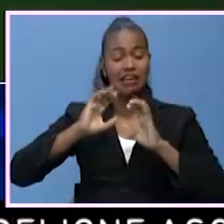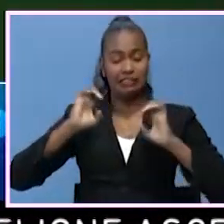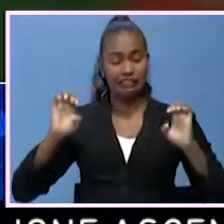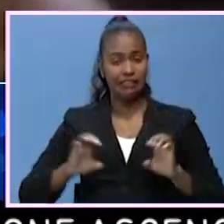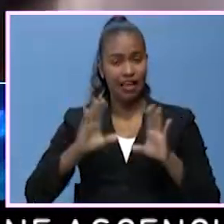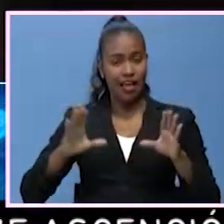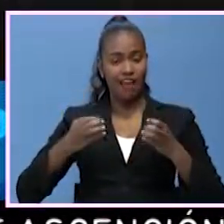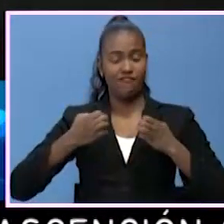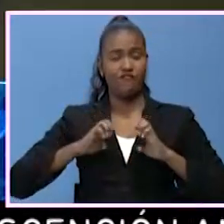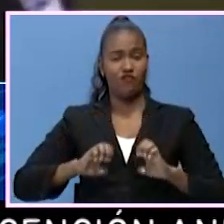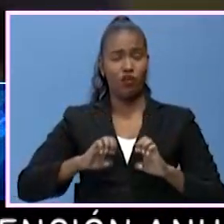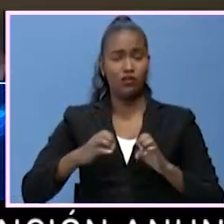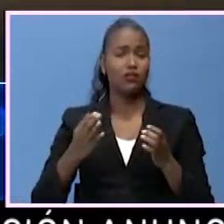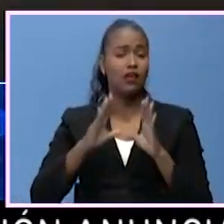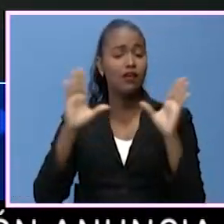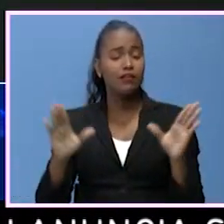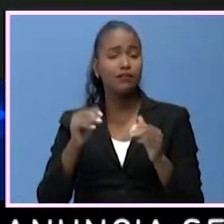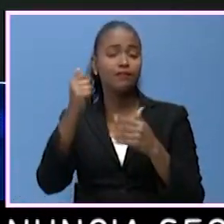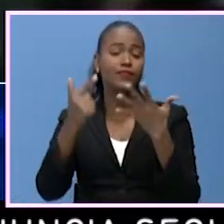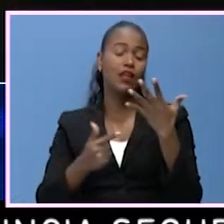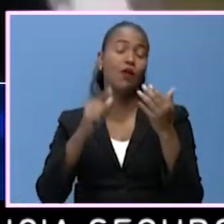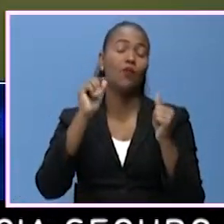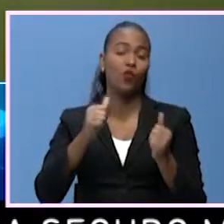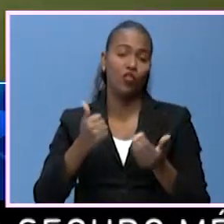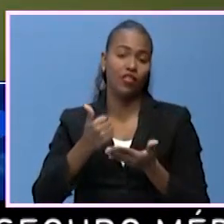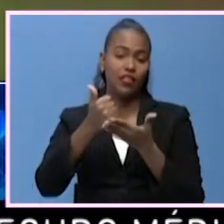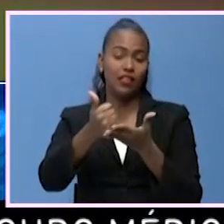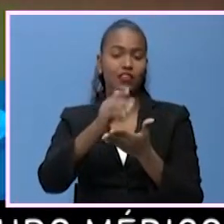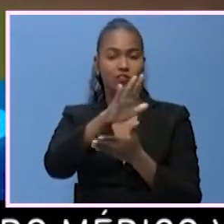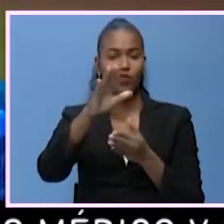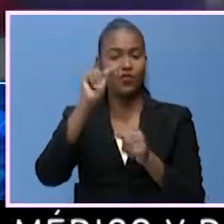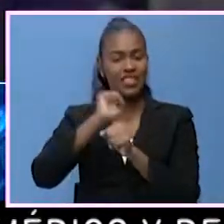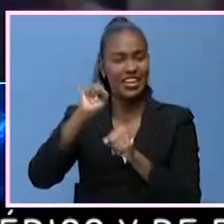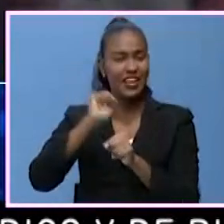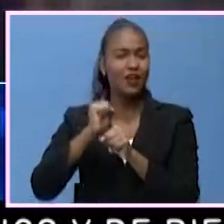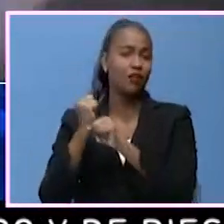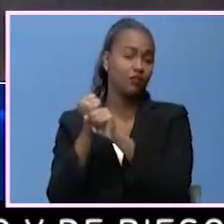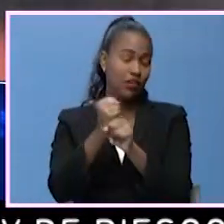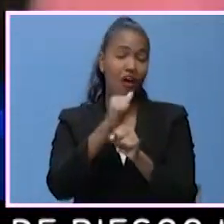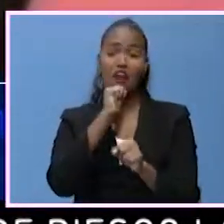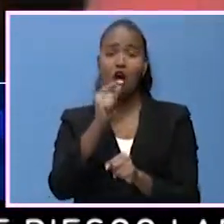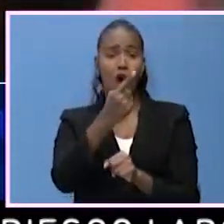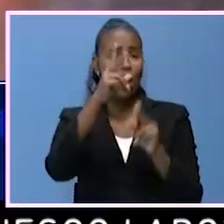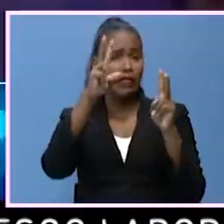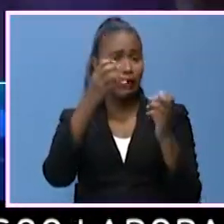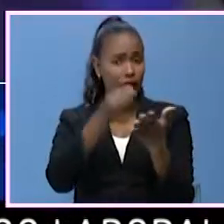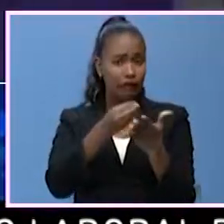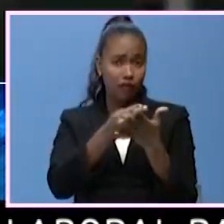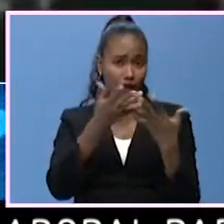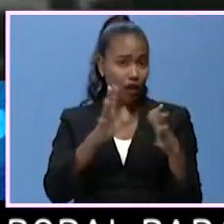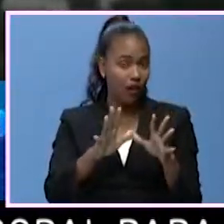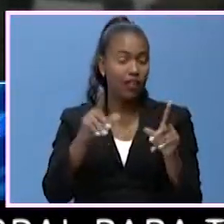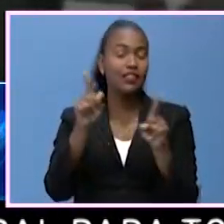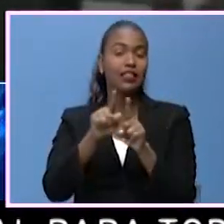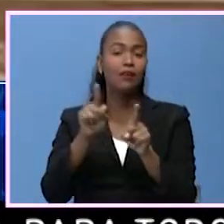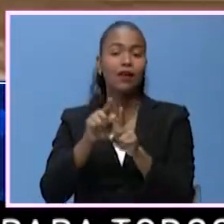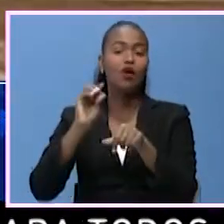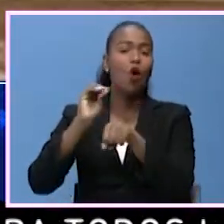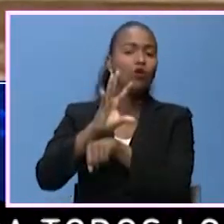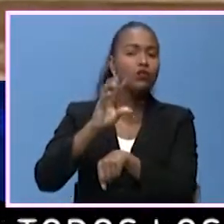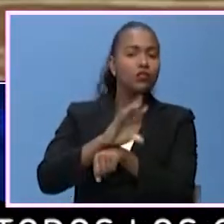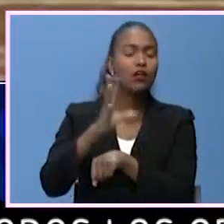esfuerzo, sudor y sacrificio pudo generar durante su carrera, no solo en materia económica, sino en